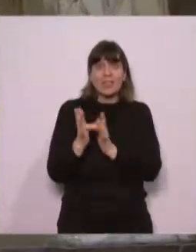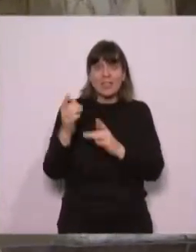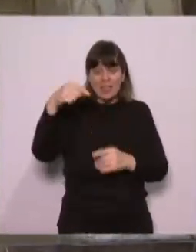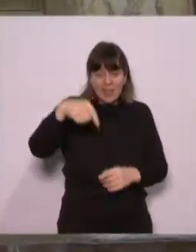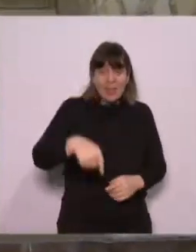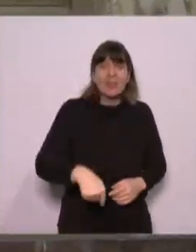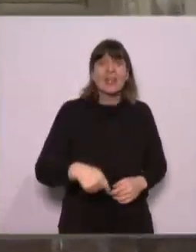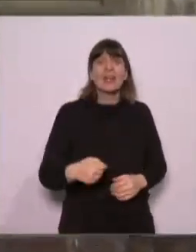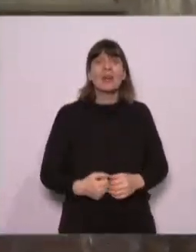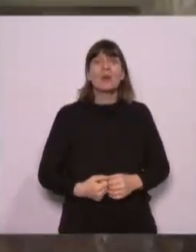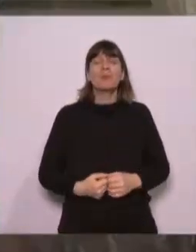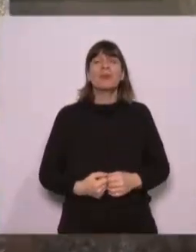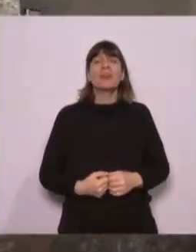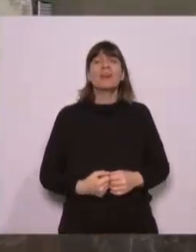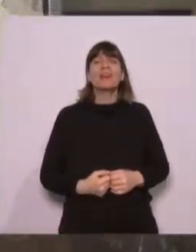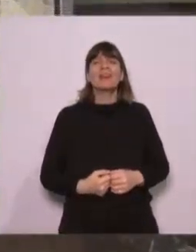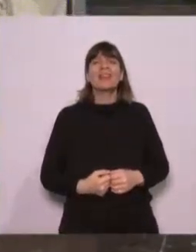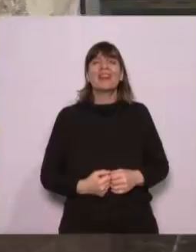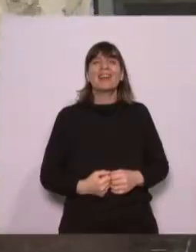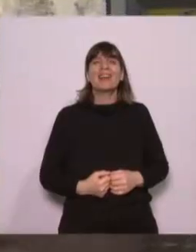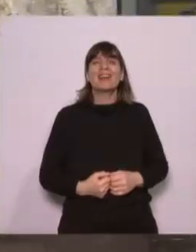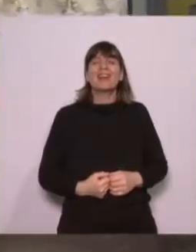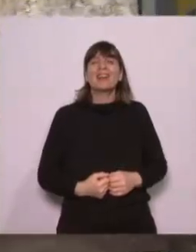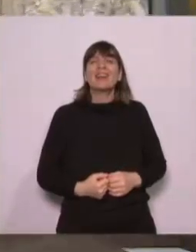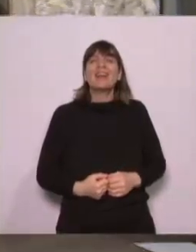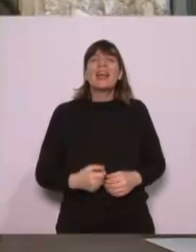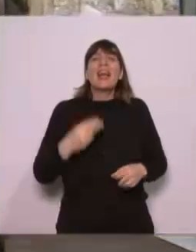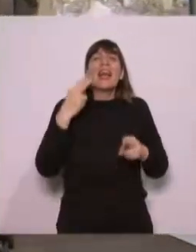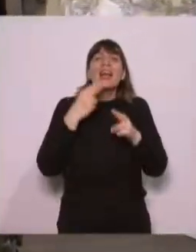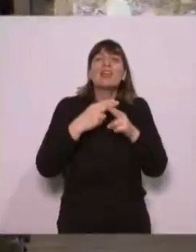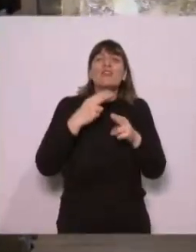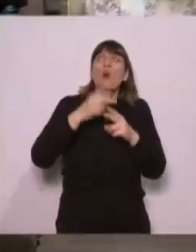Bendito es el que viene